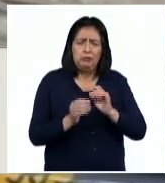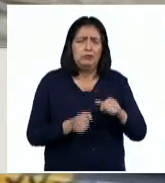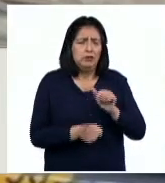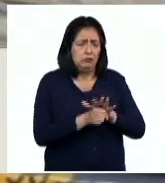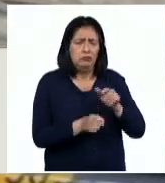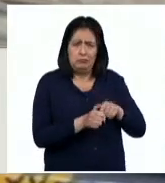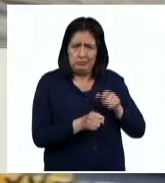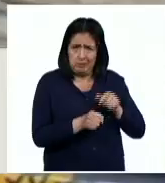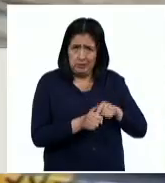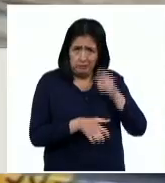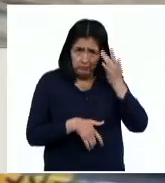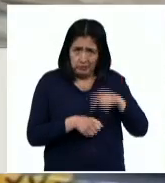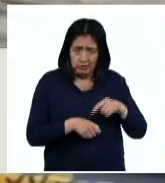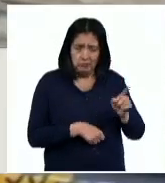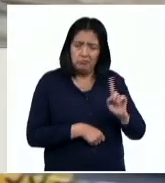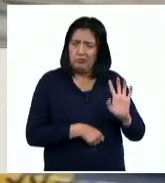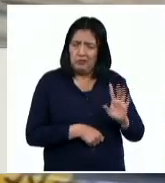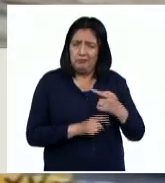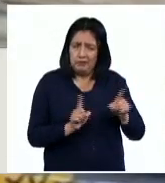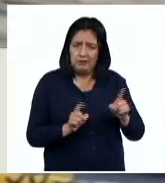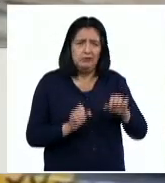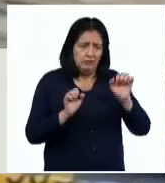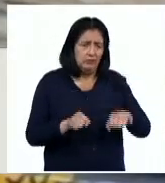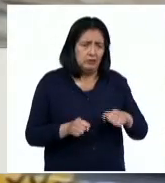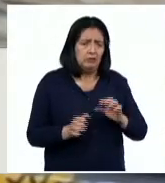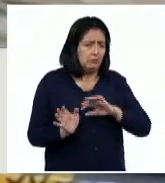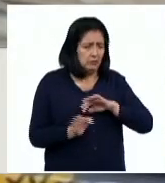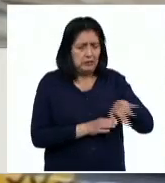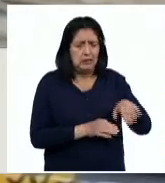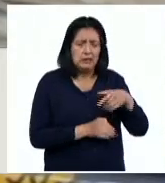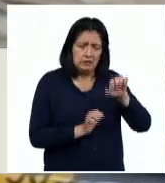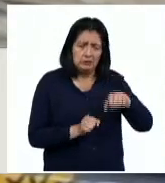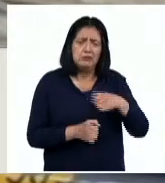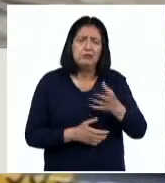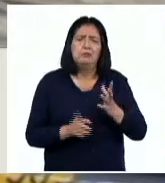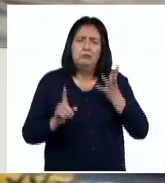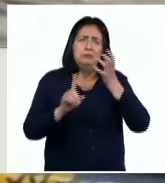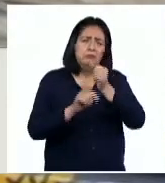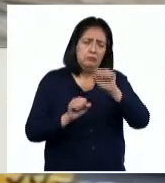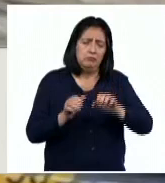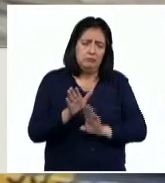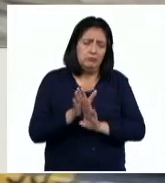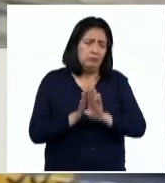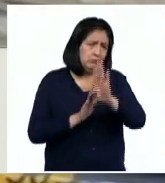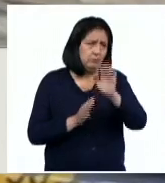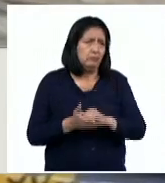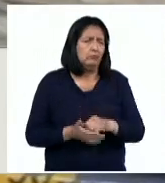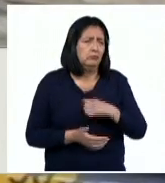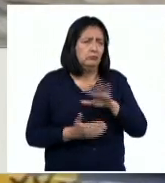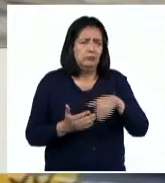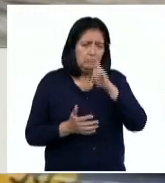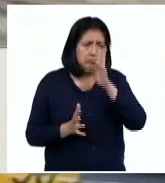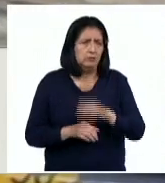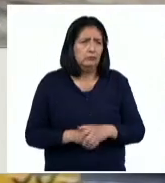el coronavirus, esta pandemia no va a ser la excepción. Vamos a superarla y vamos a lograr el progreso y el desarrollo que merecen todos